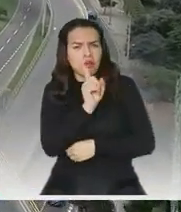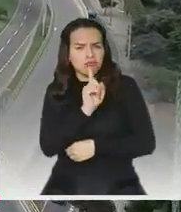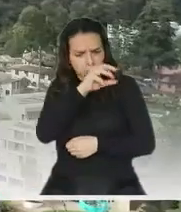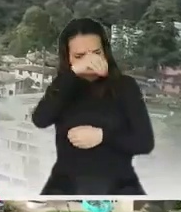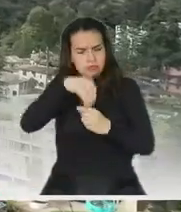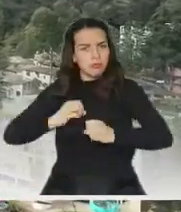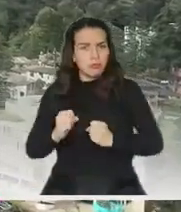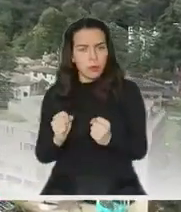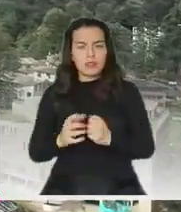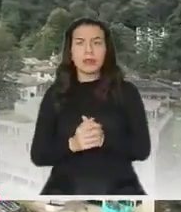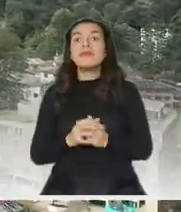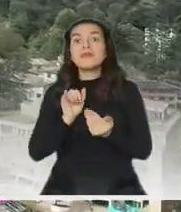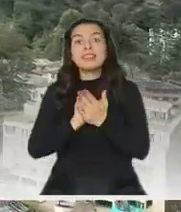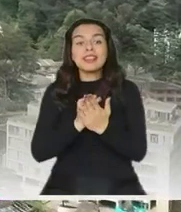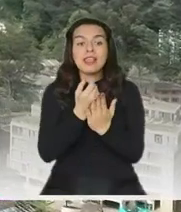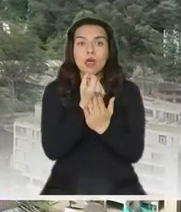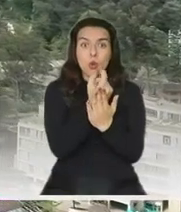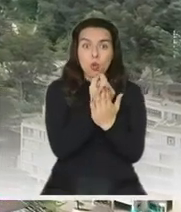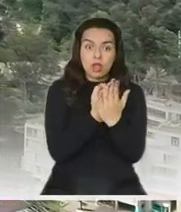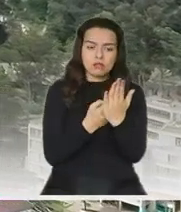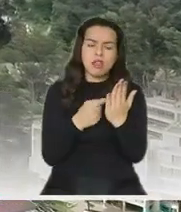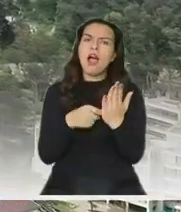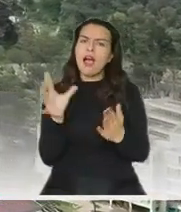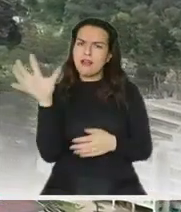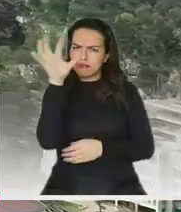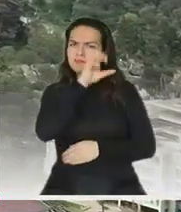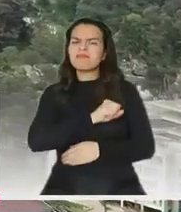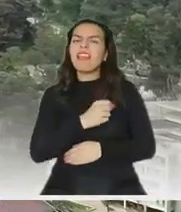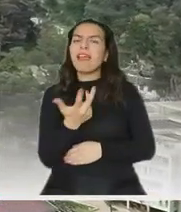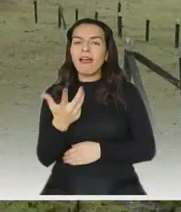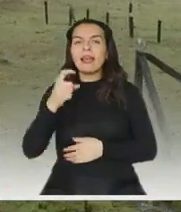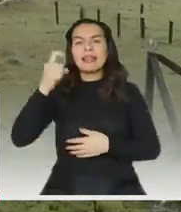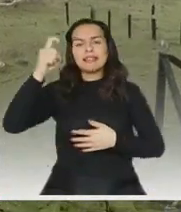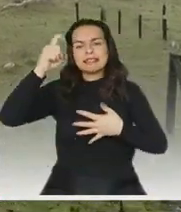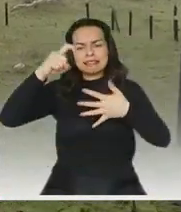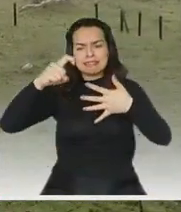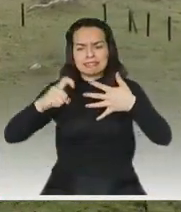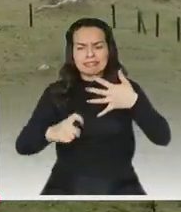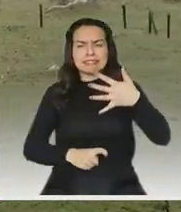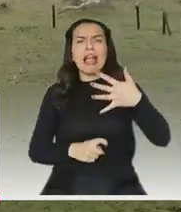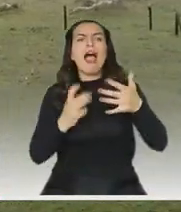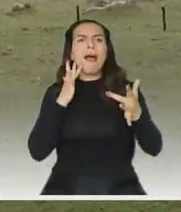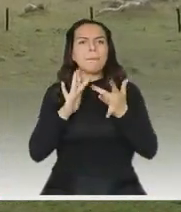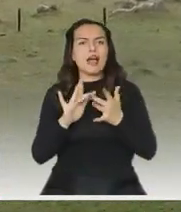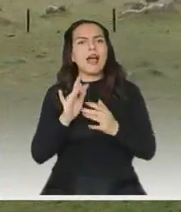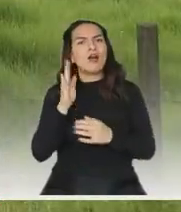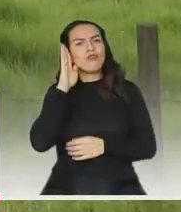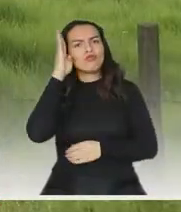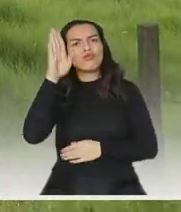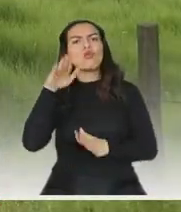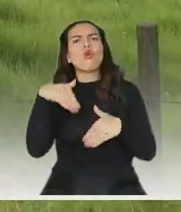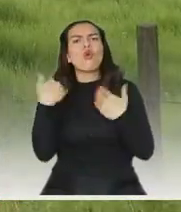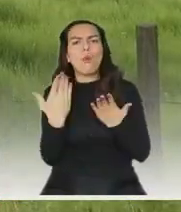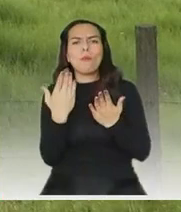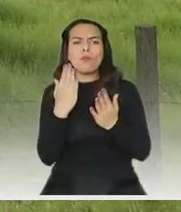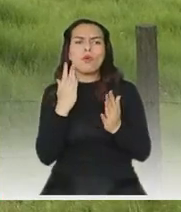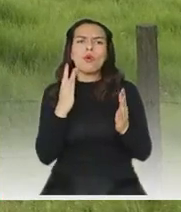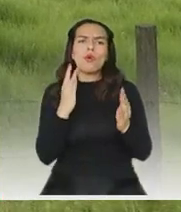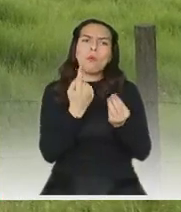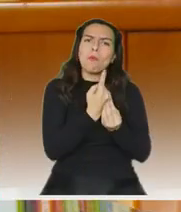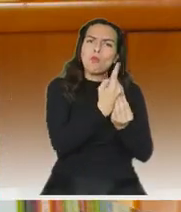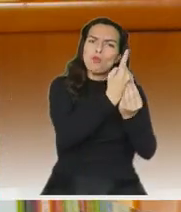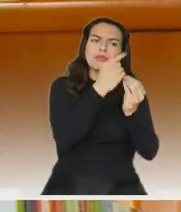esta encuesta quedó evidenciada en la necesidad futura de establecer políticas públicas en el sector rural su